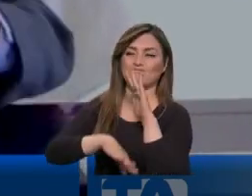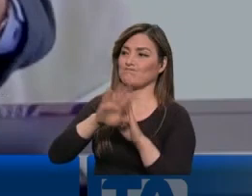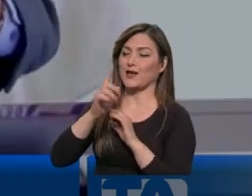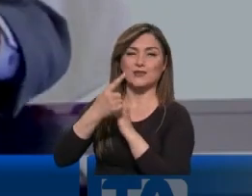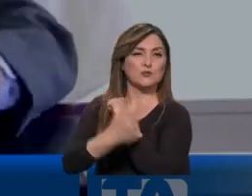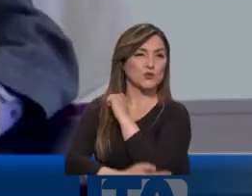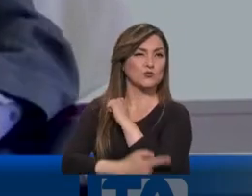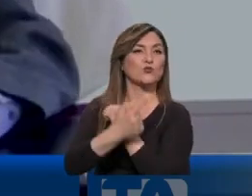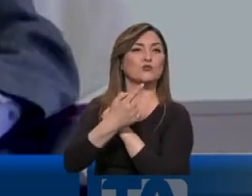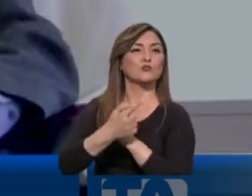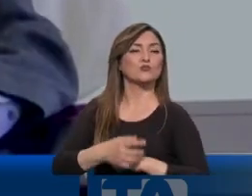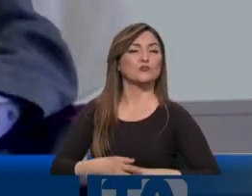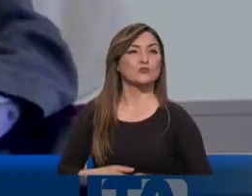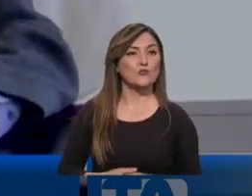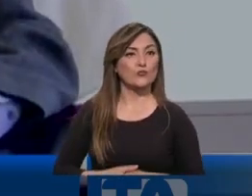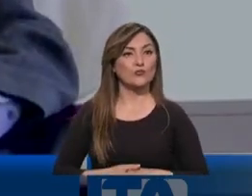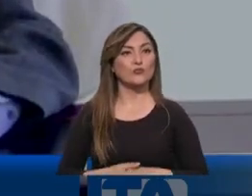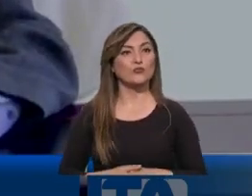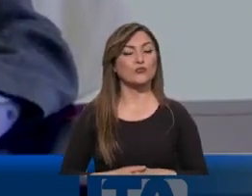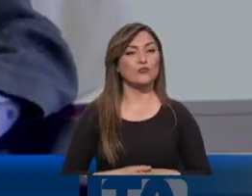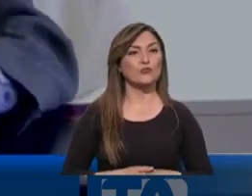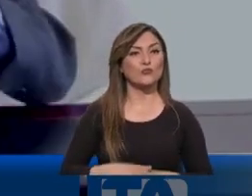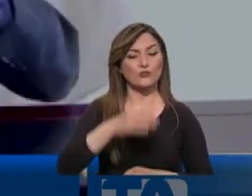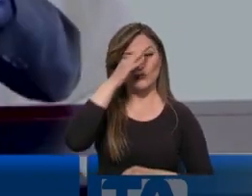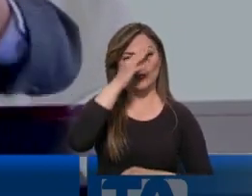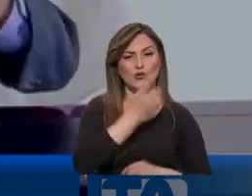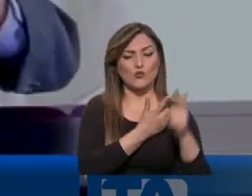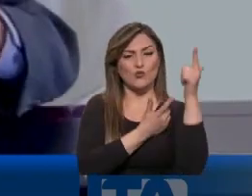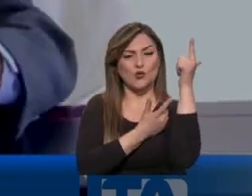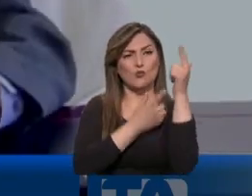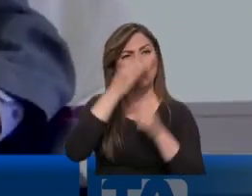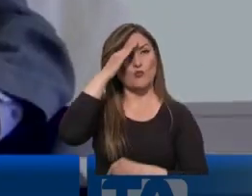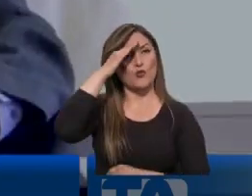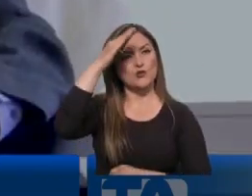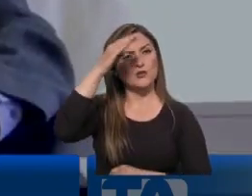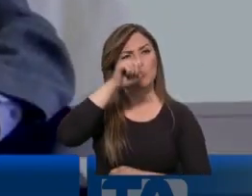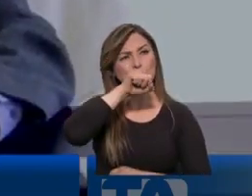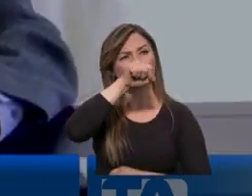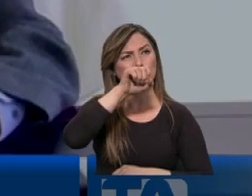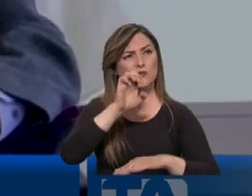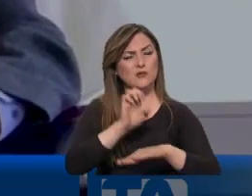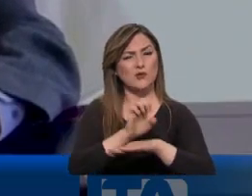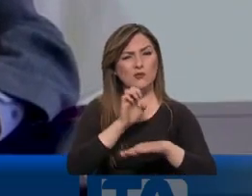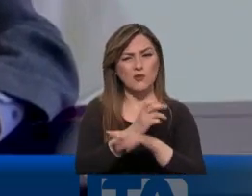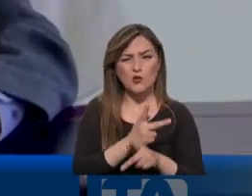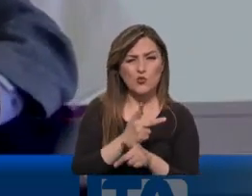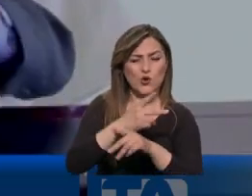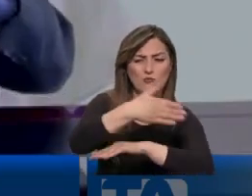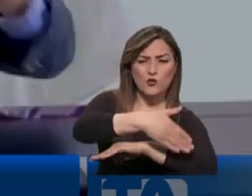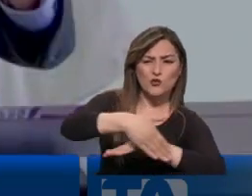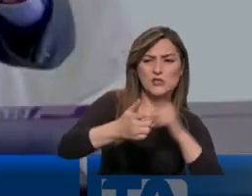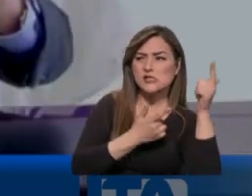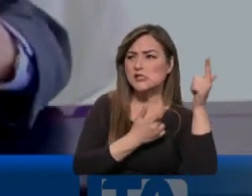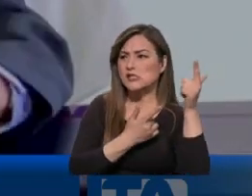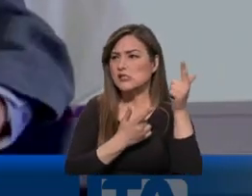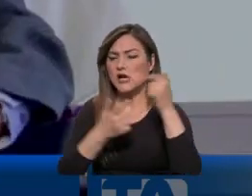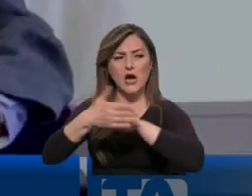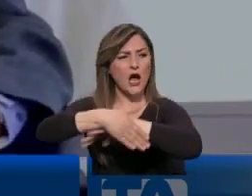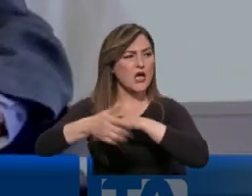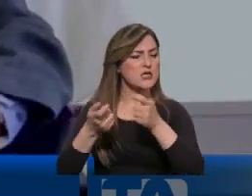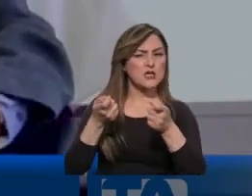máxima severidad. Mientras los soldados y policías de la patria cuidan las fronteras y las